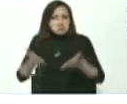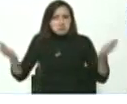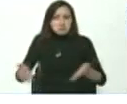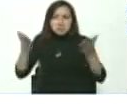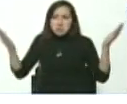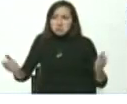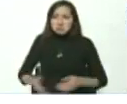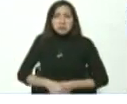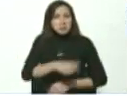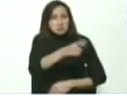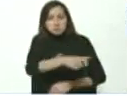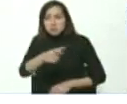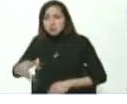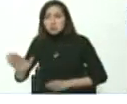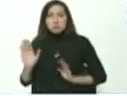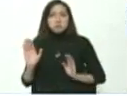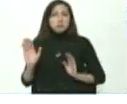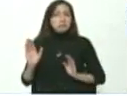gallinas también.